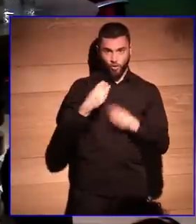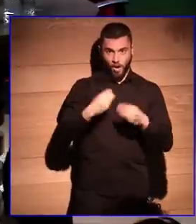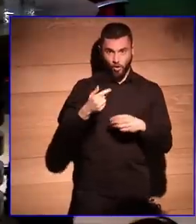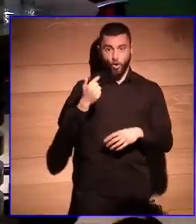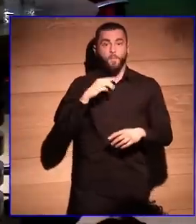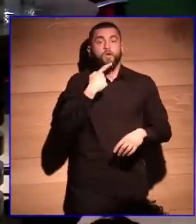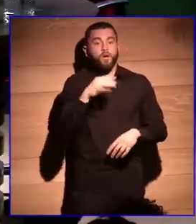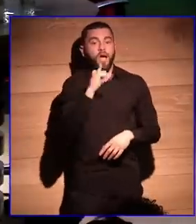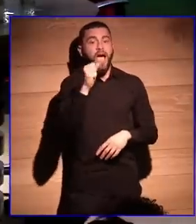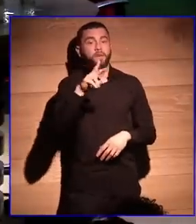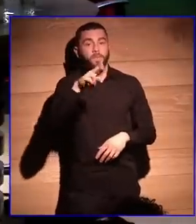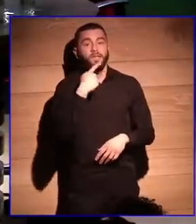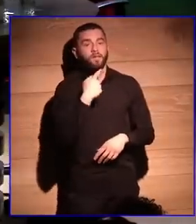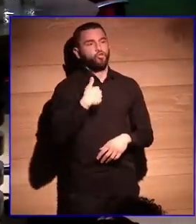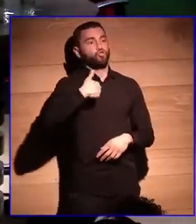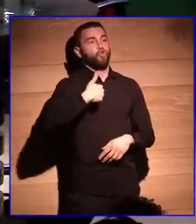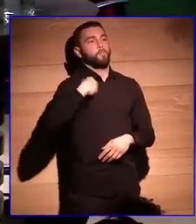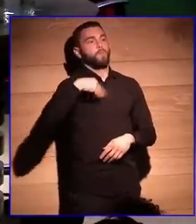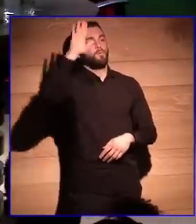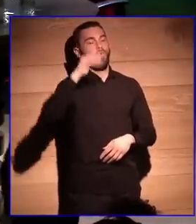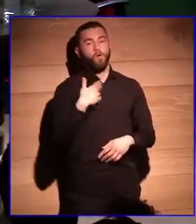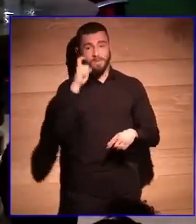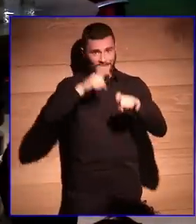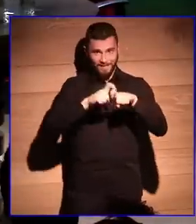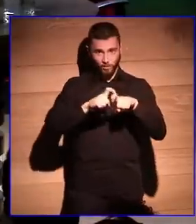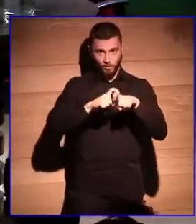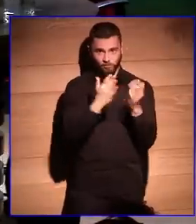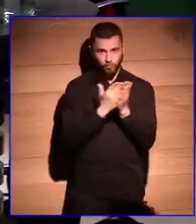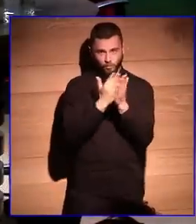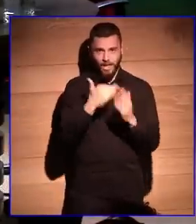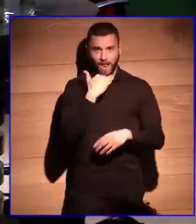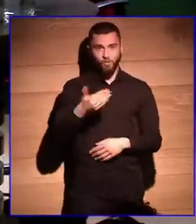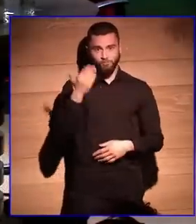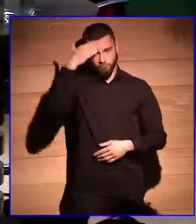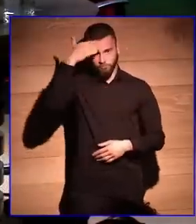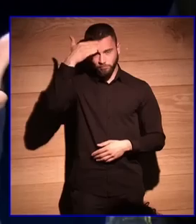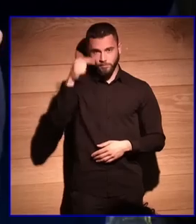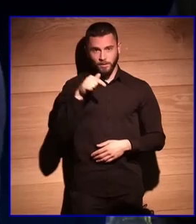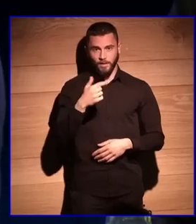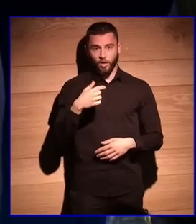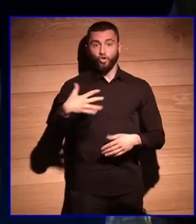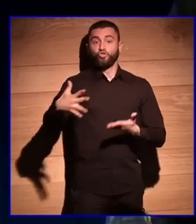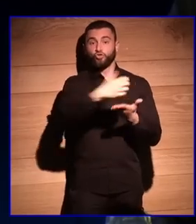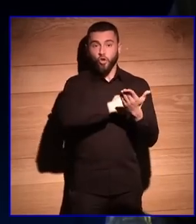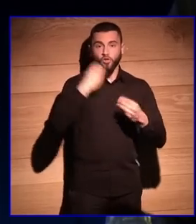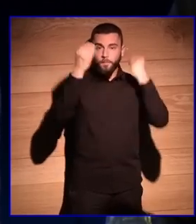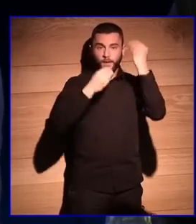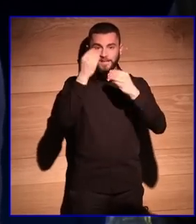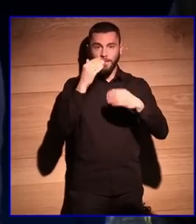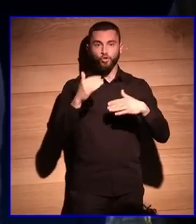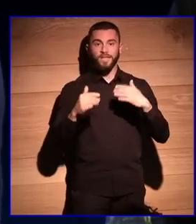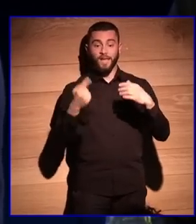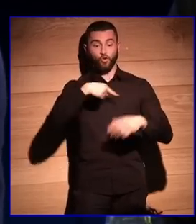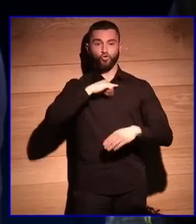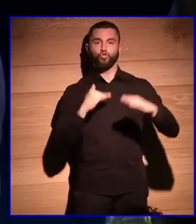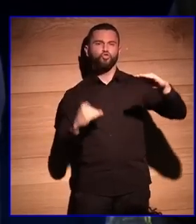mismo. No, pero es que psicología es el rasgo fundamental. Todos pensamos que somos superiores a todos. Eso es una cosa inherente al